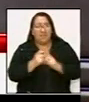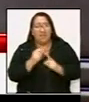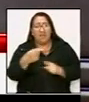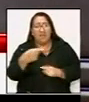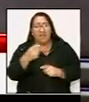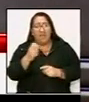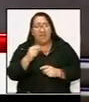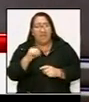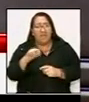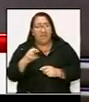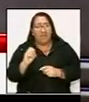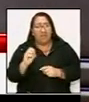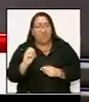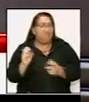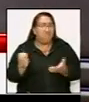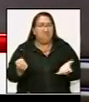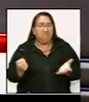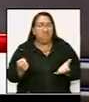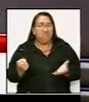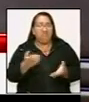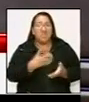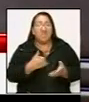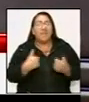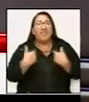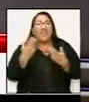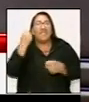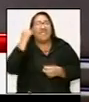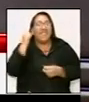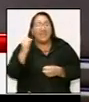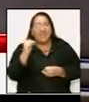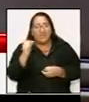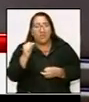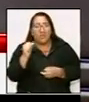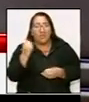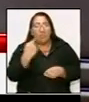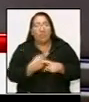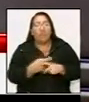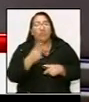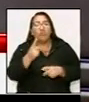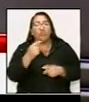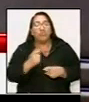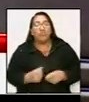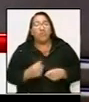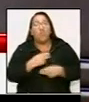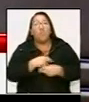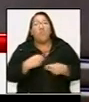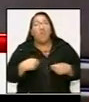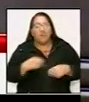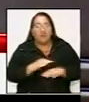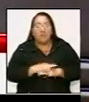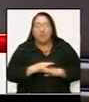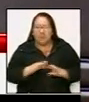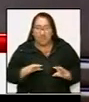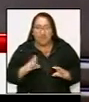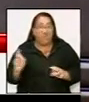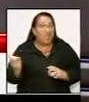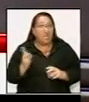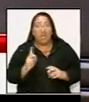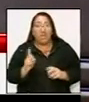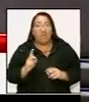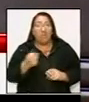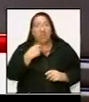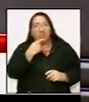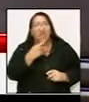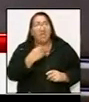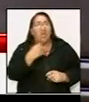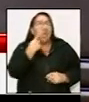género. Presidente, la mujer tiene derecho por su condición de ser humano, y no por